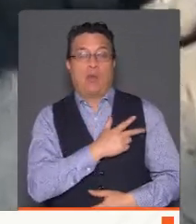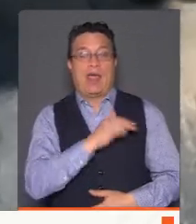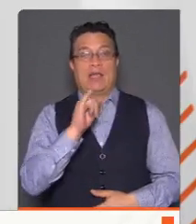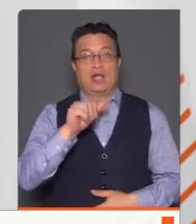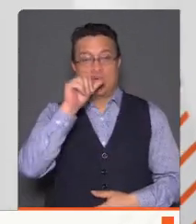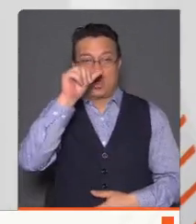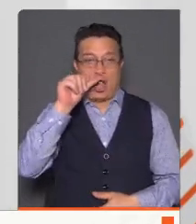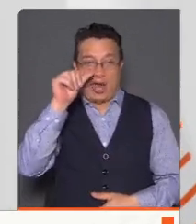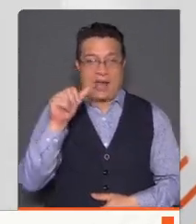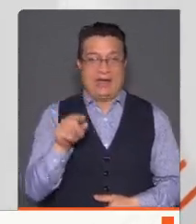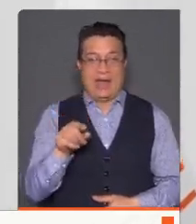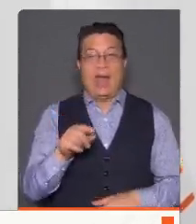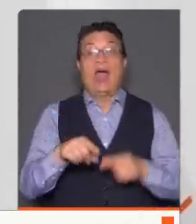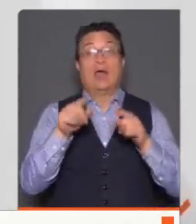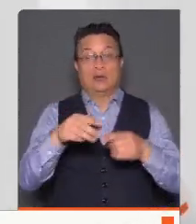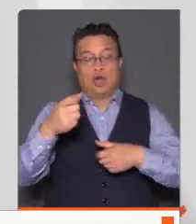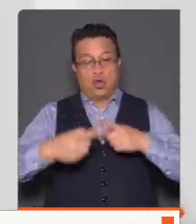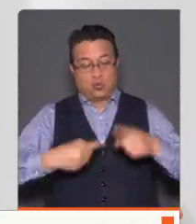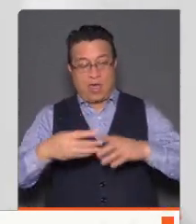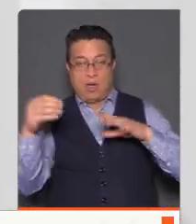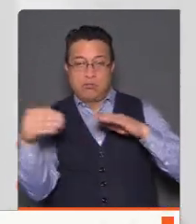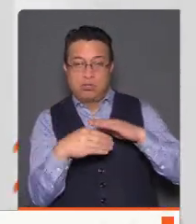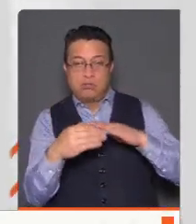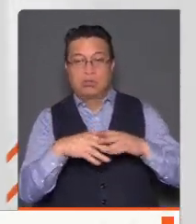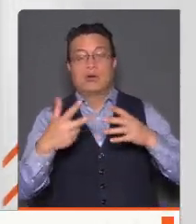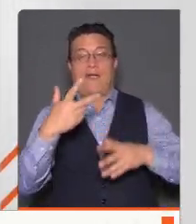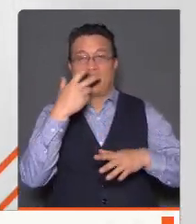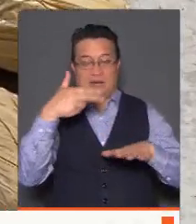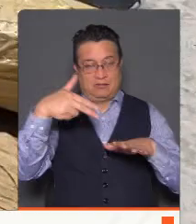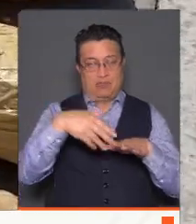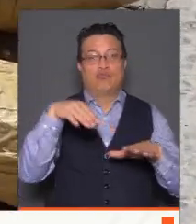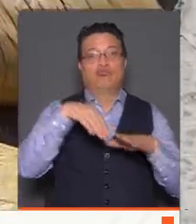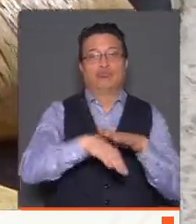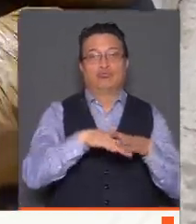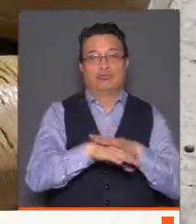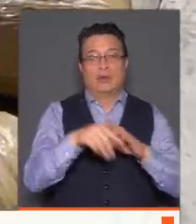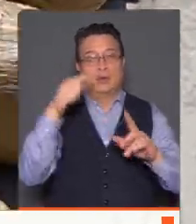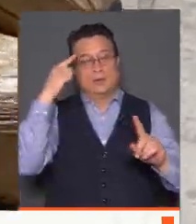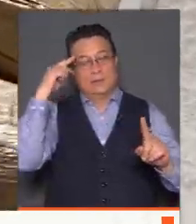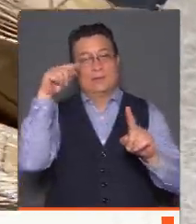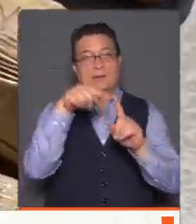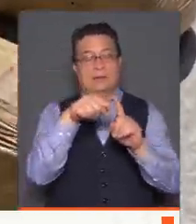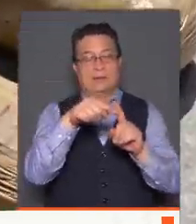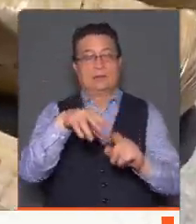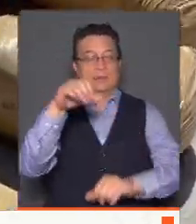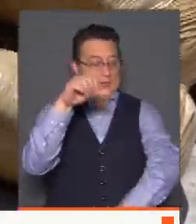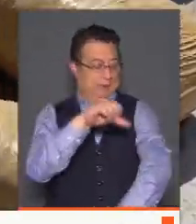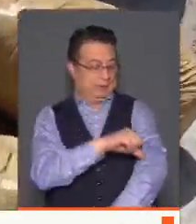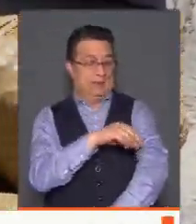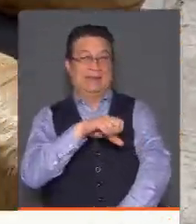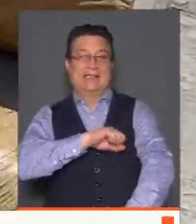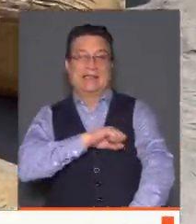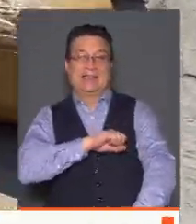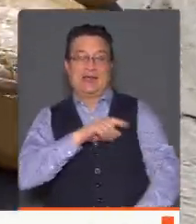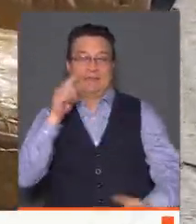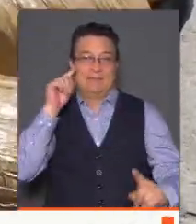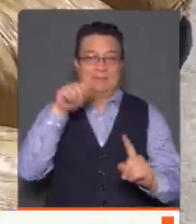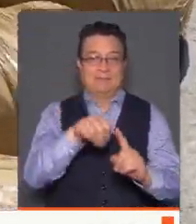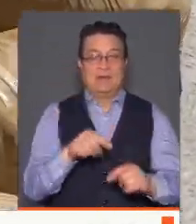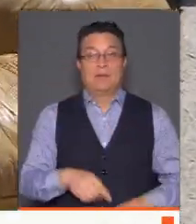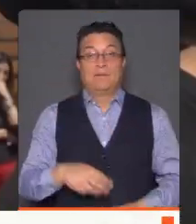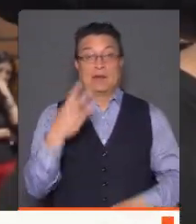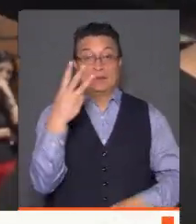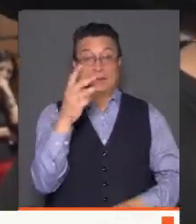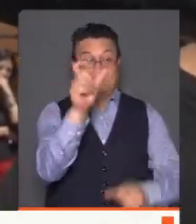base, ocultas en ruedas y depósitos de combustible. Su destino, la zona central del país. Hay tres ciudadanos